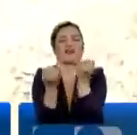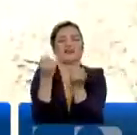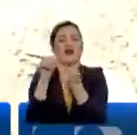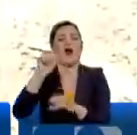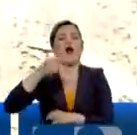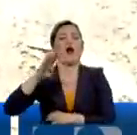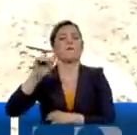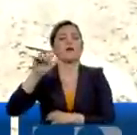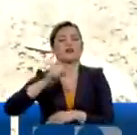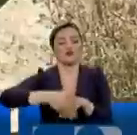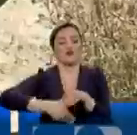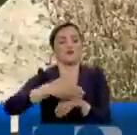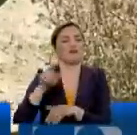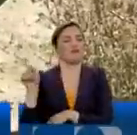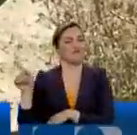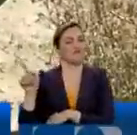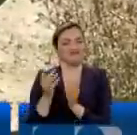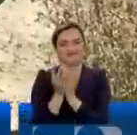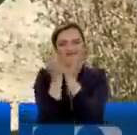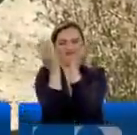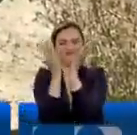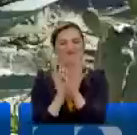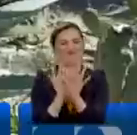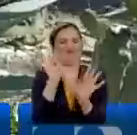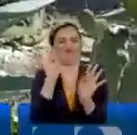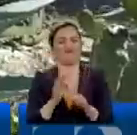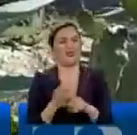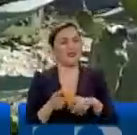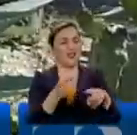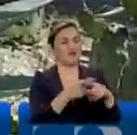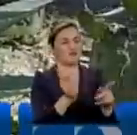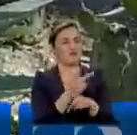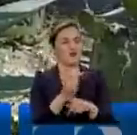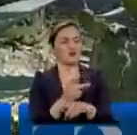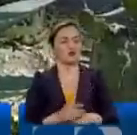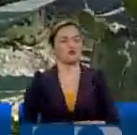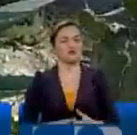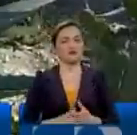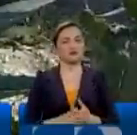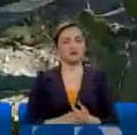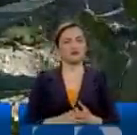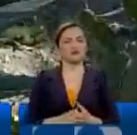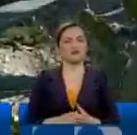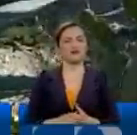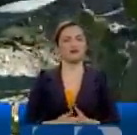de Sudamérica, que son este tipo de pencos que producen diferentes productos orgánicos.